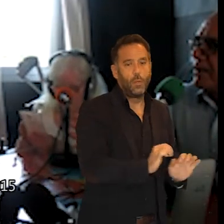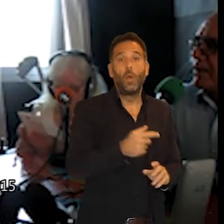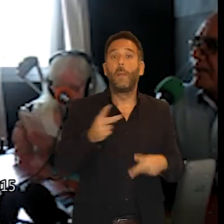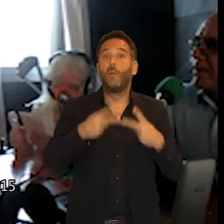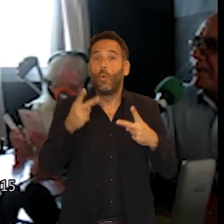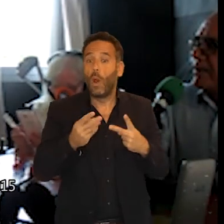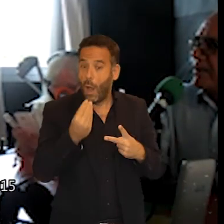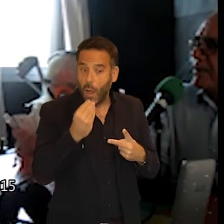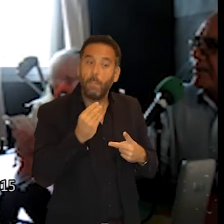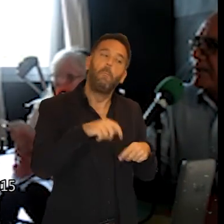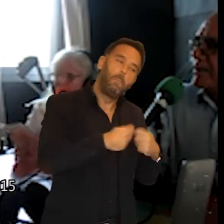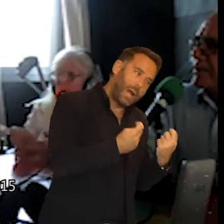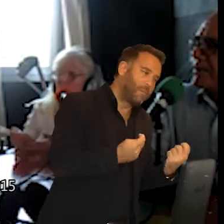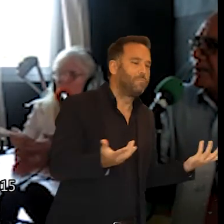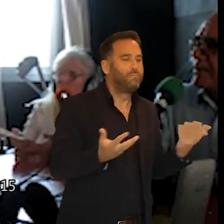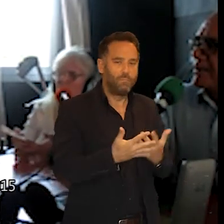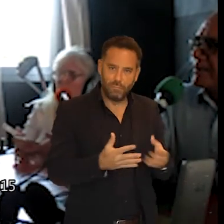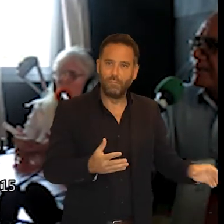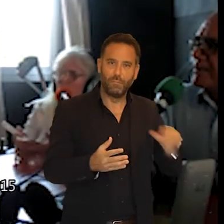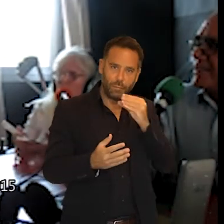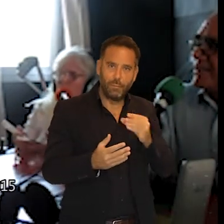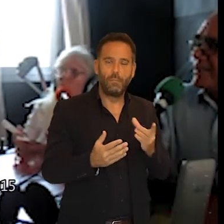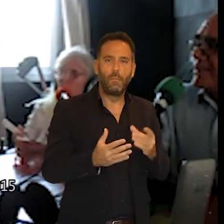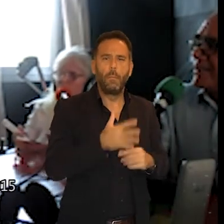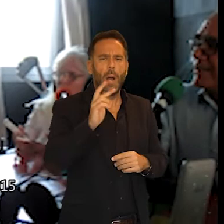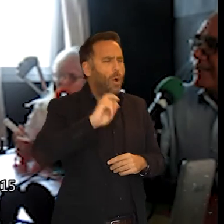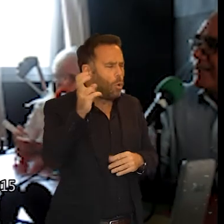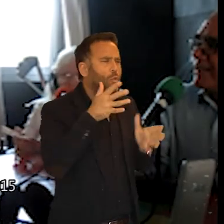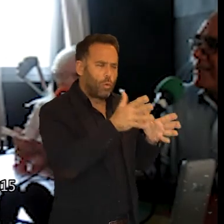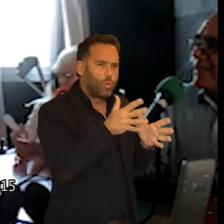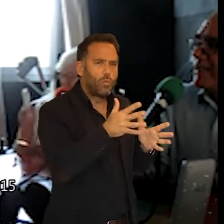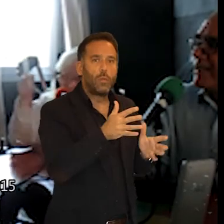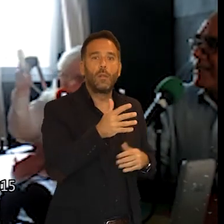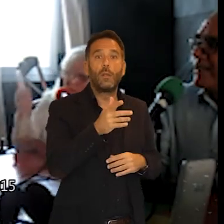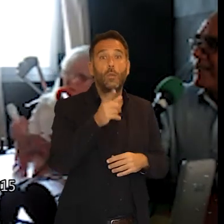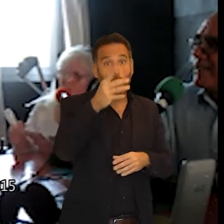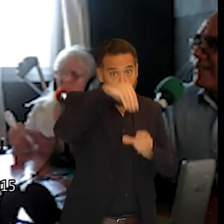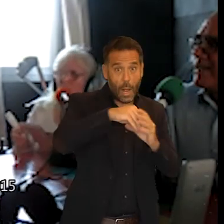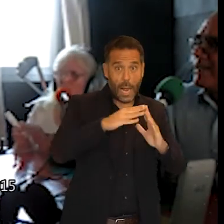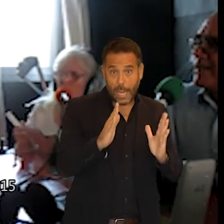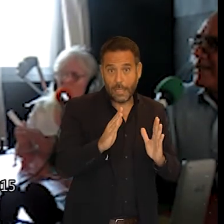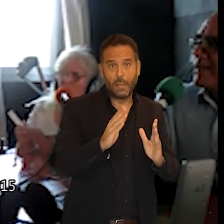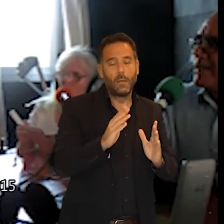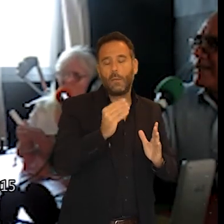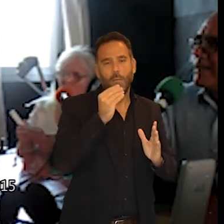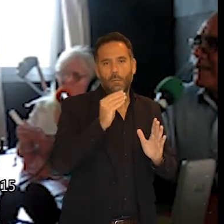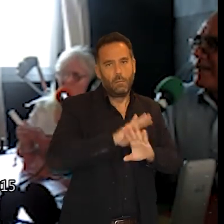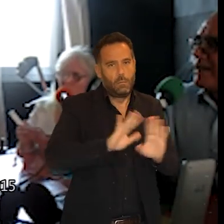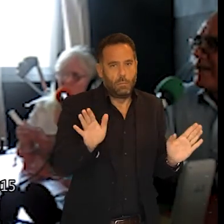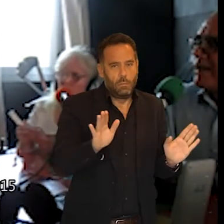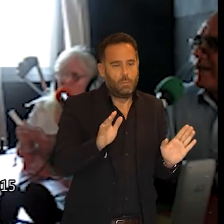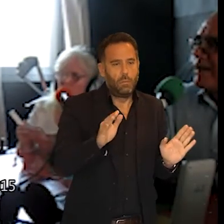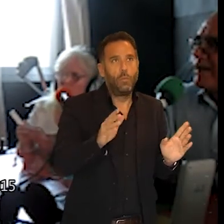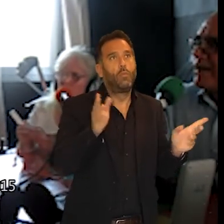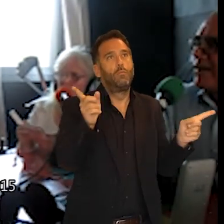no comer las dos cosas juntas. Claro. Y otro consejo es que en la casa no tenga, por ejemplo, yo desde que estoy en la báscula, pues